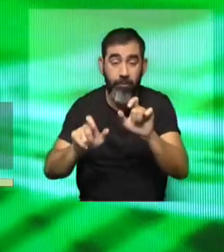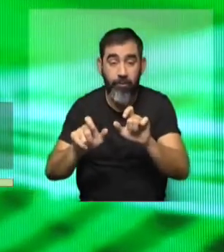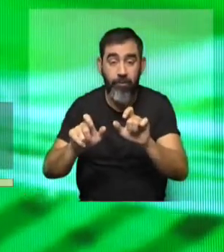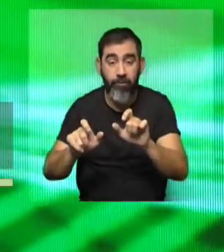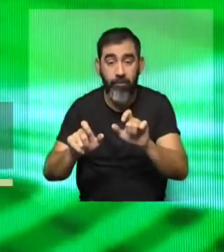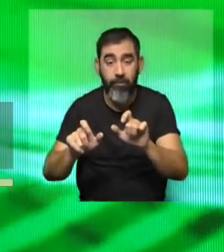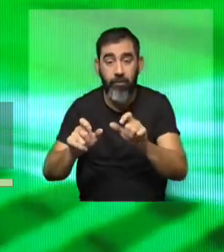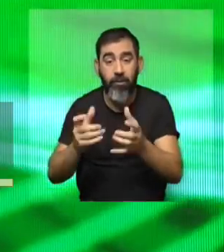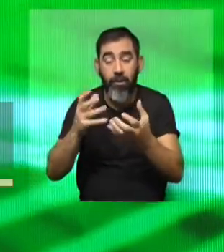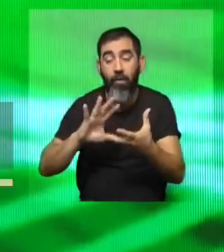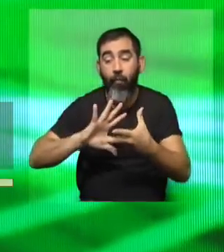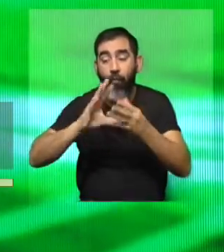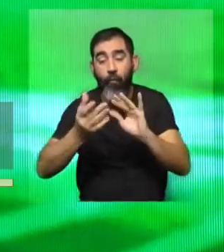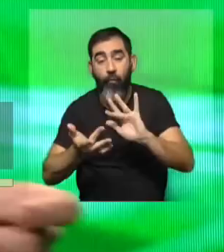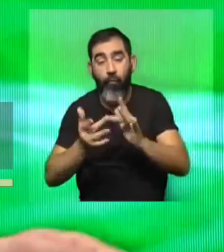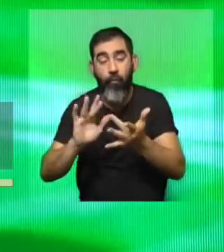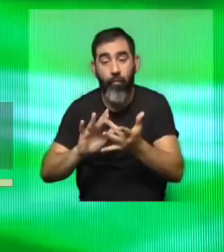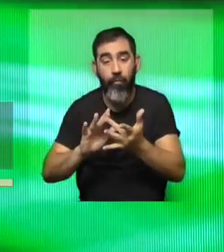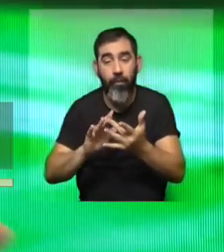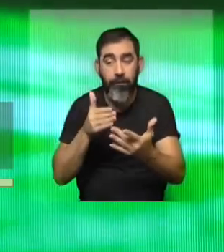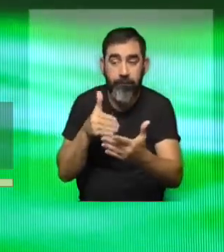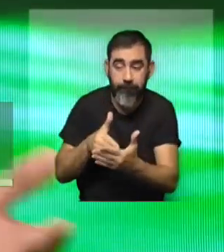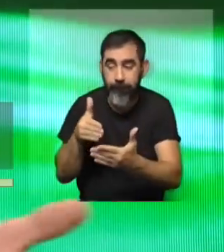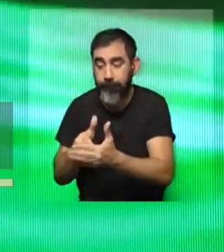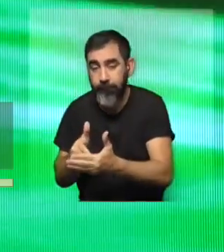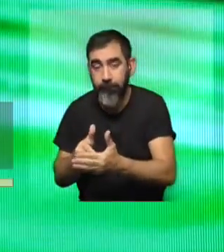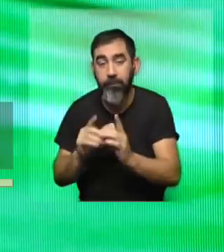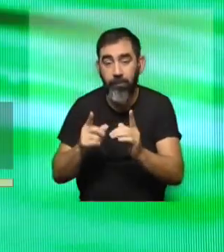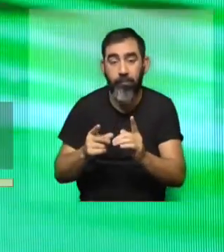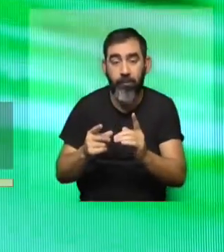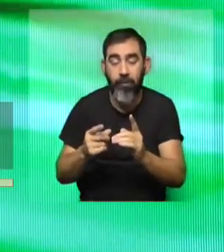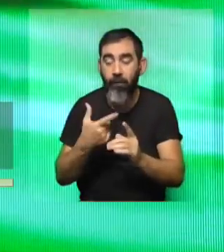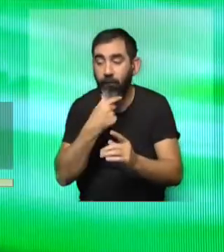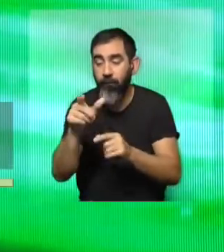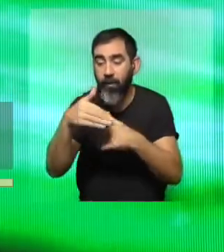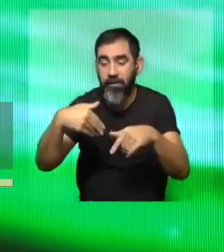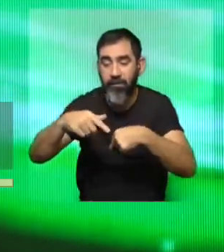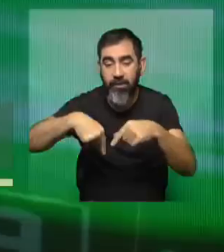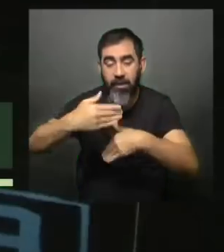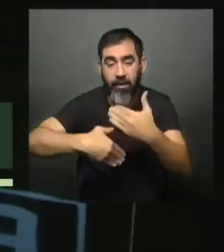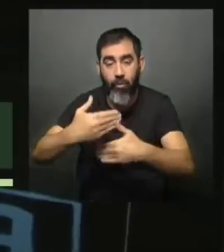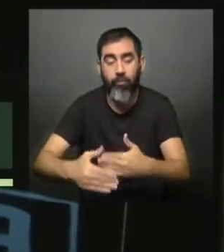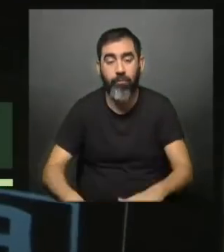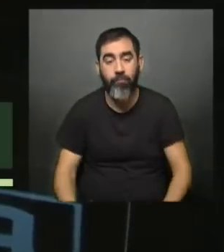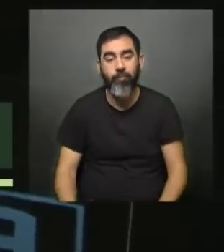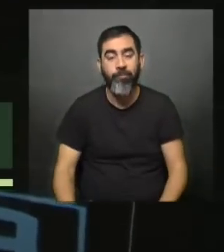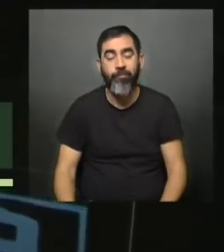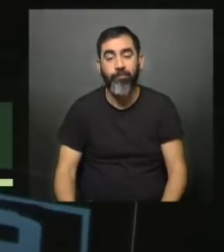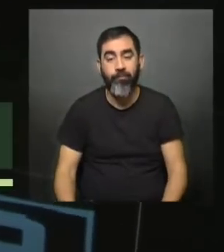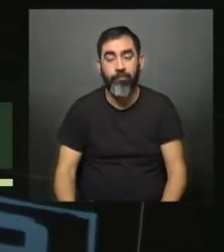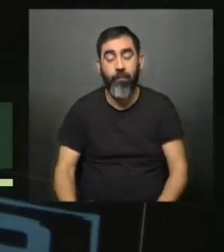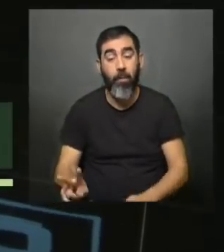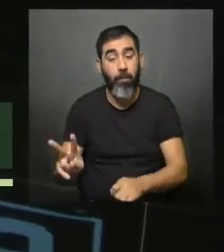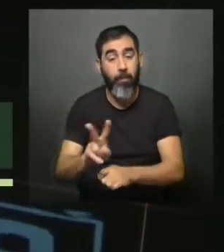Busca un canal y se le tranca o demás entonces también hacemos facilitadores esas cosas está muy bien está muy bien Bueno vos decís ahí